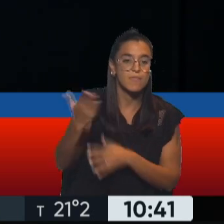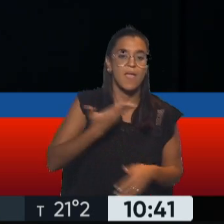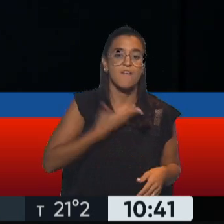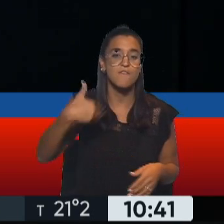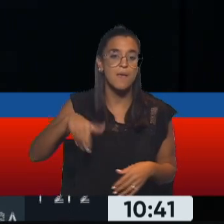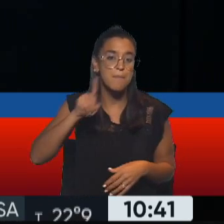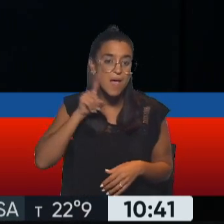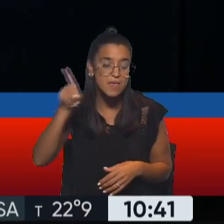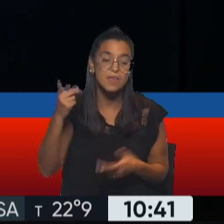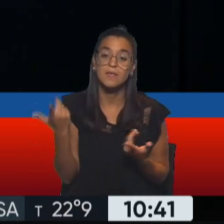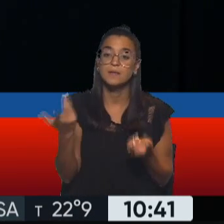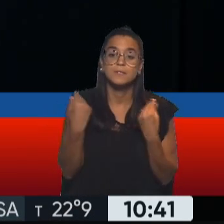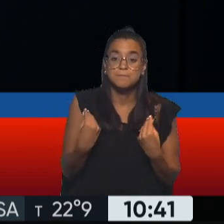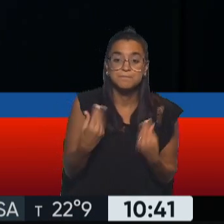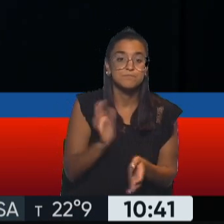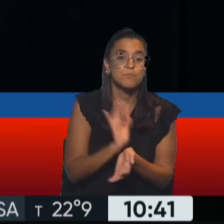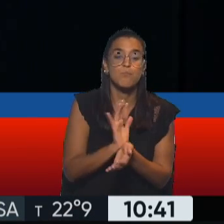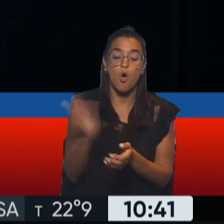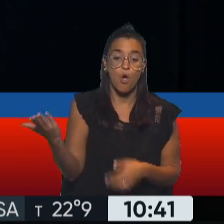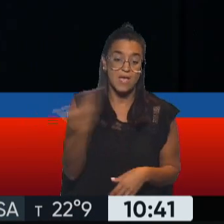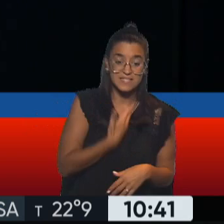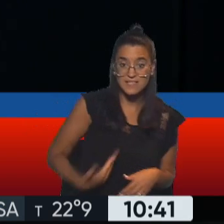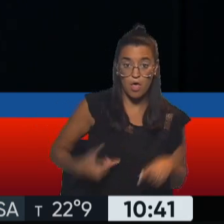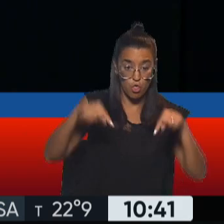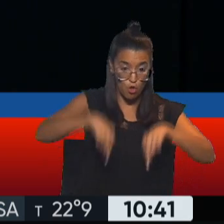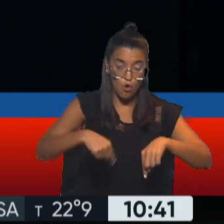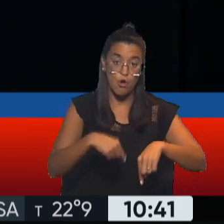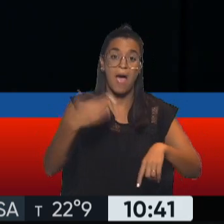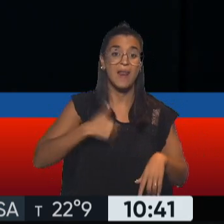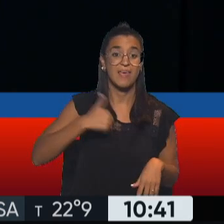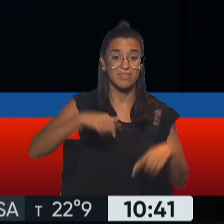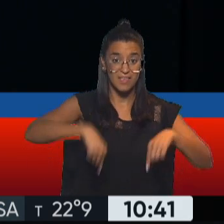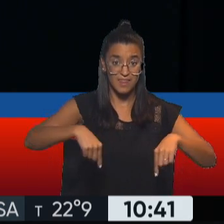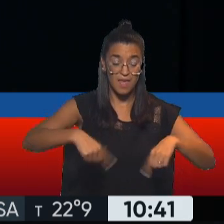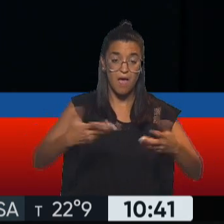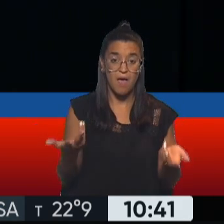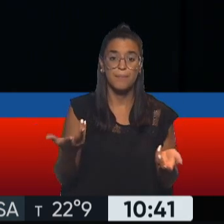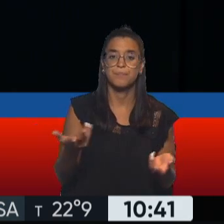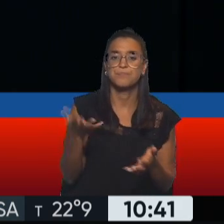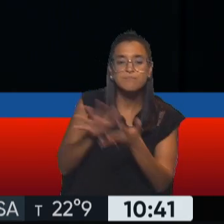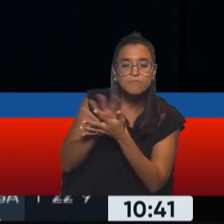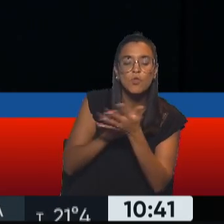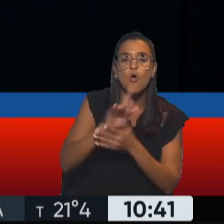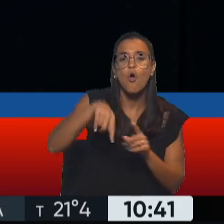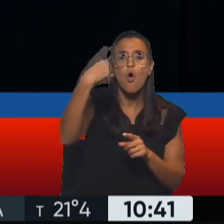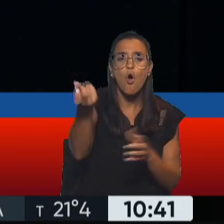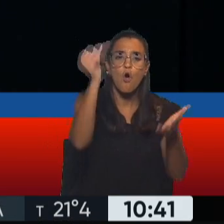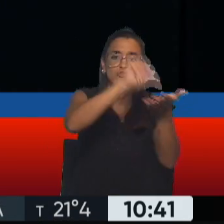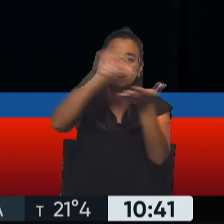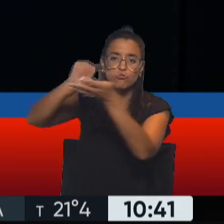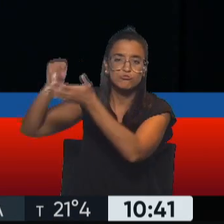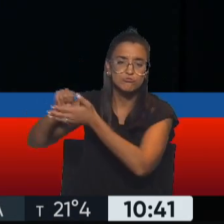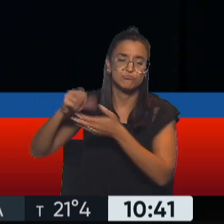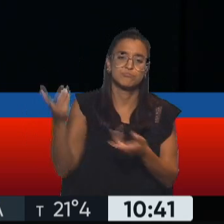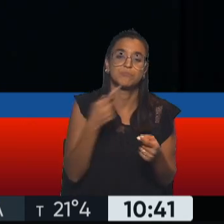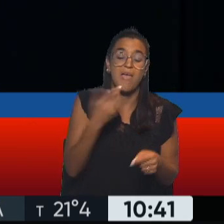Monetario Internacional es una negociación de un Estado-nación, en este caso nuestra Argentina, con todos los otros Estados-nación del mundo.